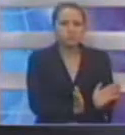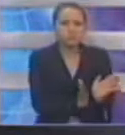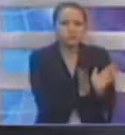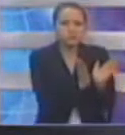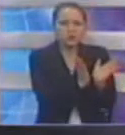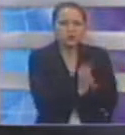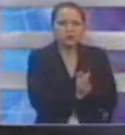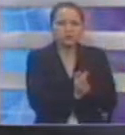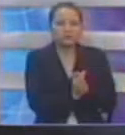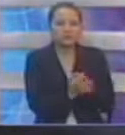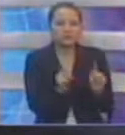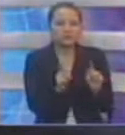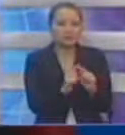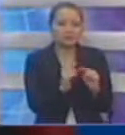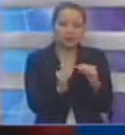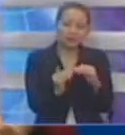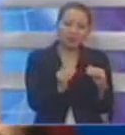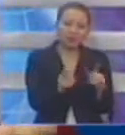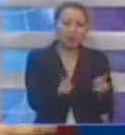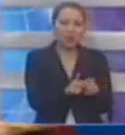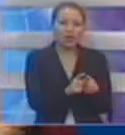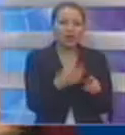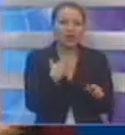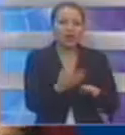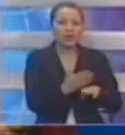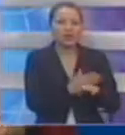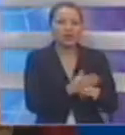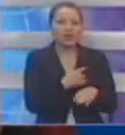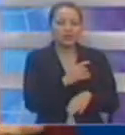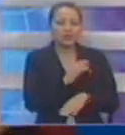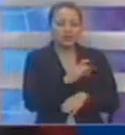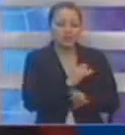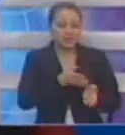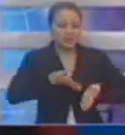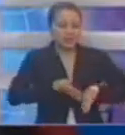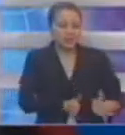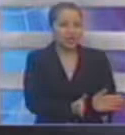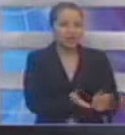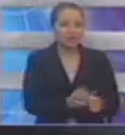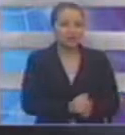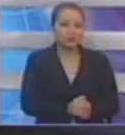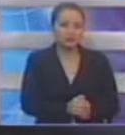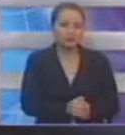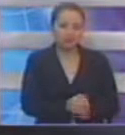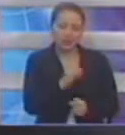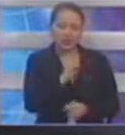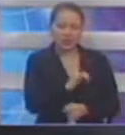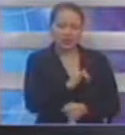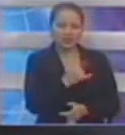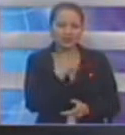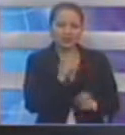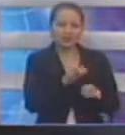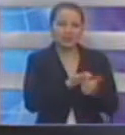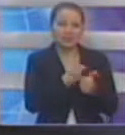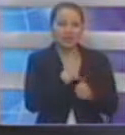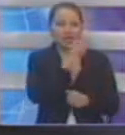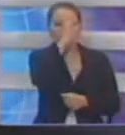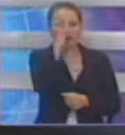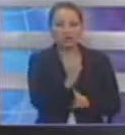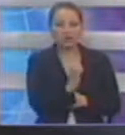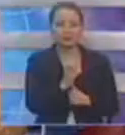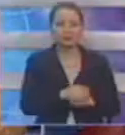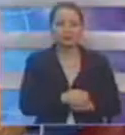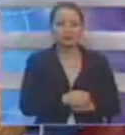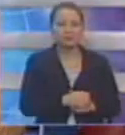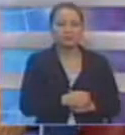que además está emparentado de una u otra forma con la ciudad que yo nací en Chile, que es Valparaíso. En Valparaíso, otro gran puerto del Pacífico. Y